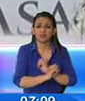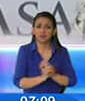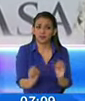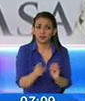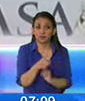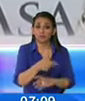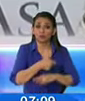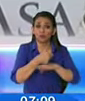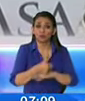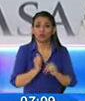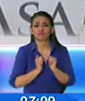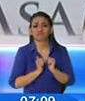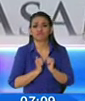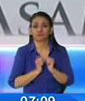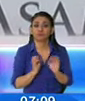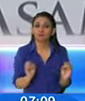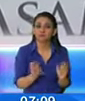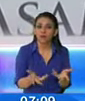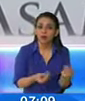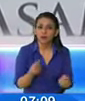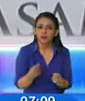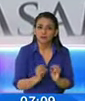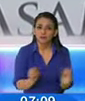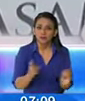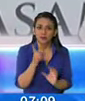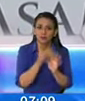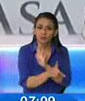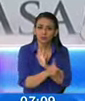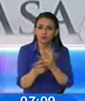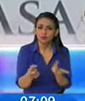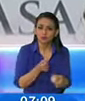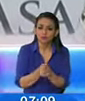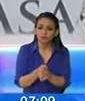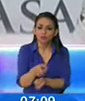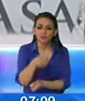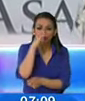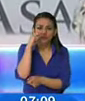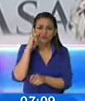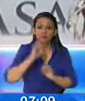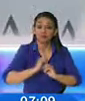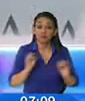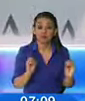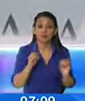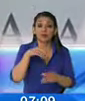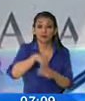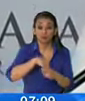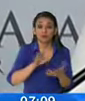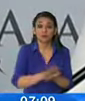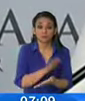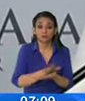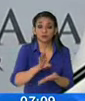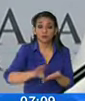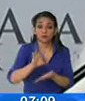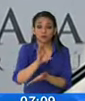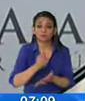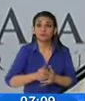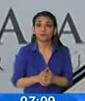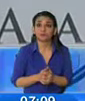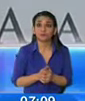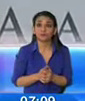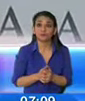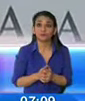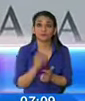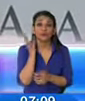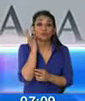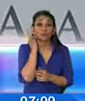que ha existido por parte de ciertas autoridades administrativas en el ámbito educativo. Por su parte, Silvia Salgado añadió que al